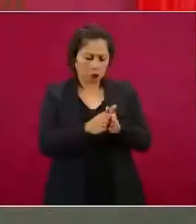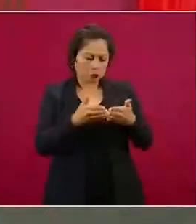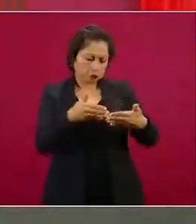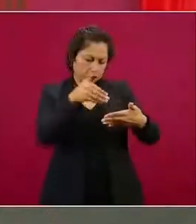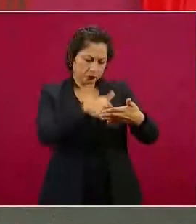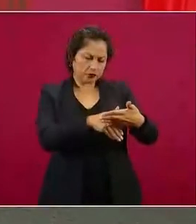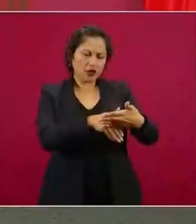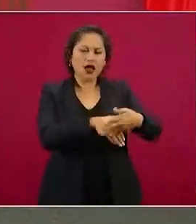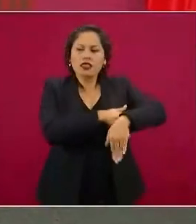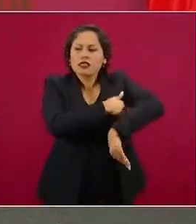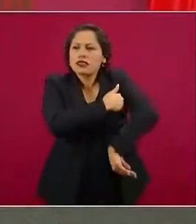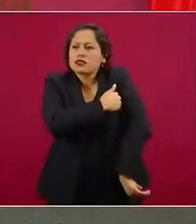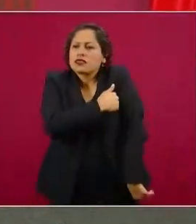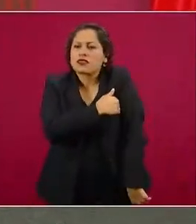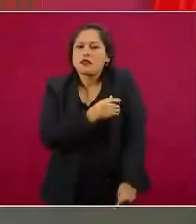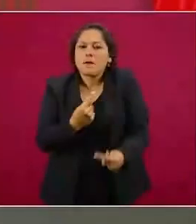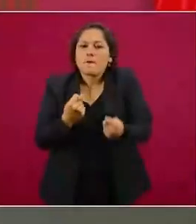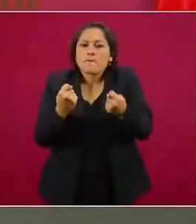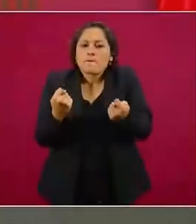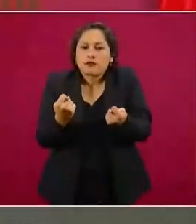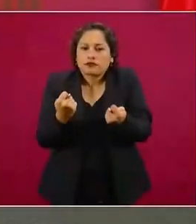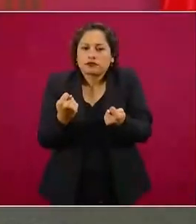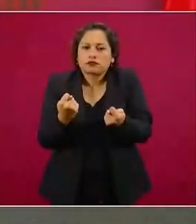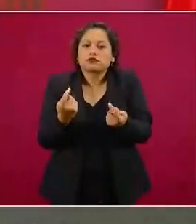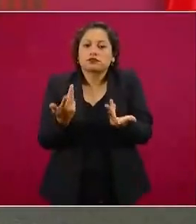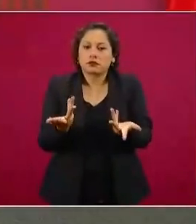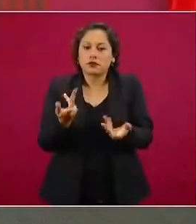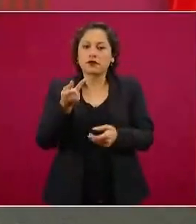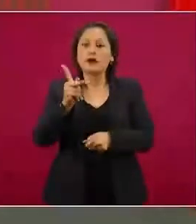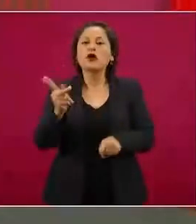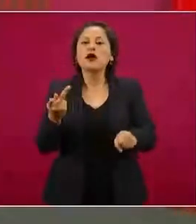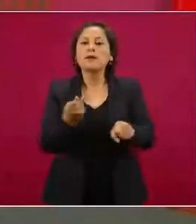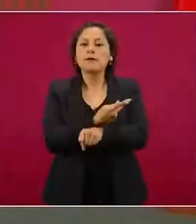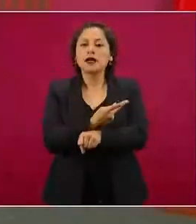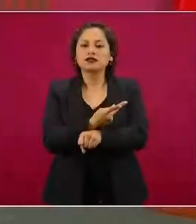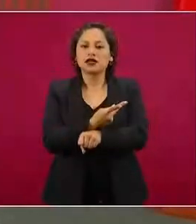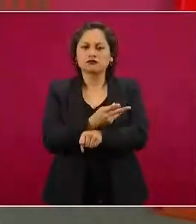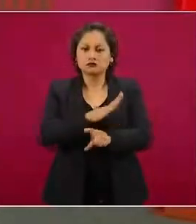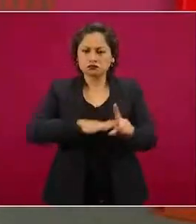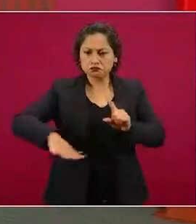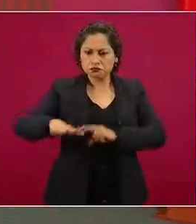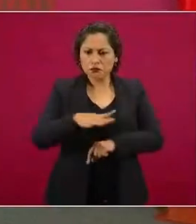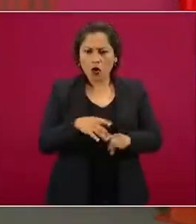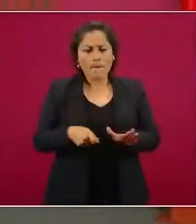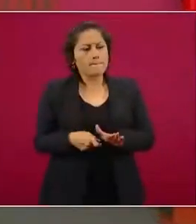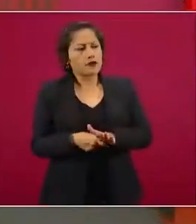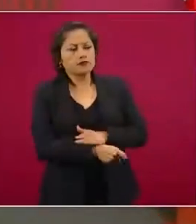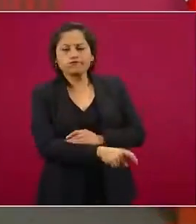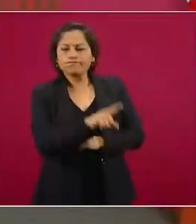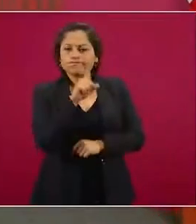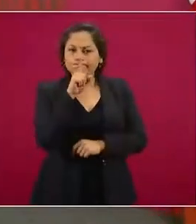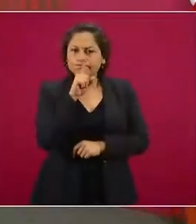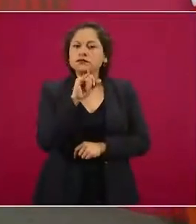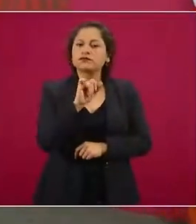Había y sigue habiendo, desgraciadamente, mordidas, pero arriba eran tarascadas